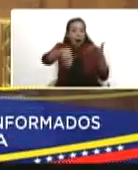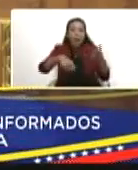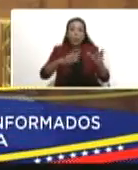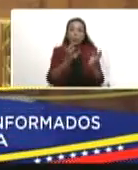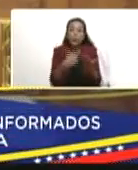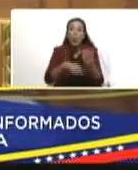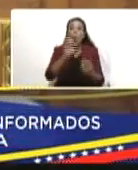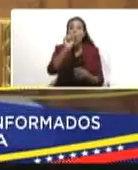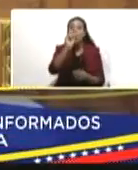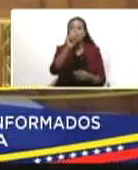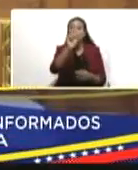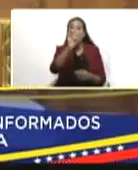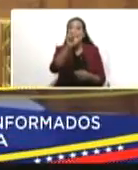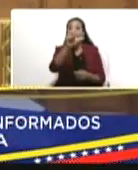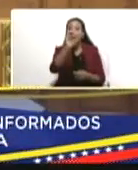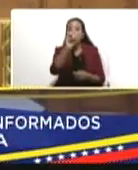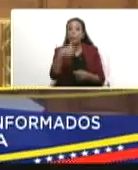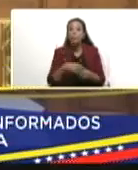indexado